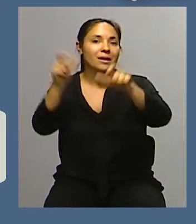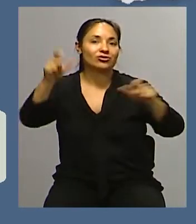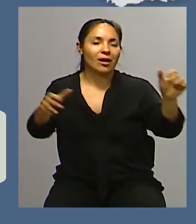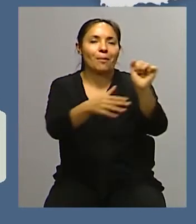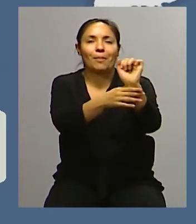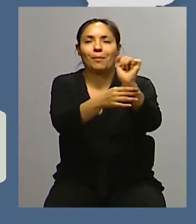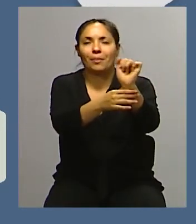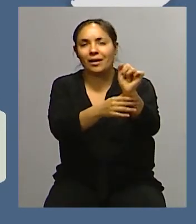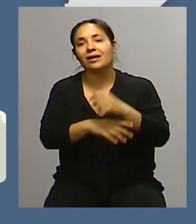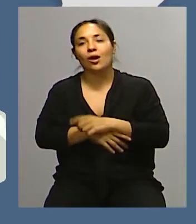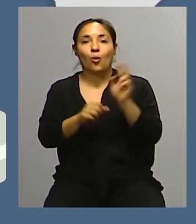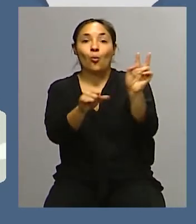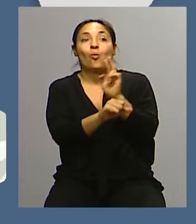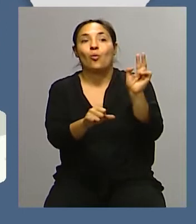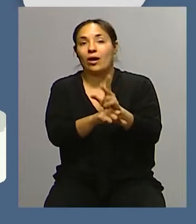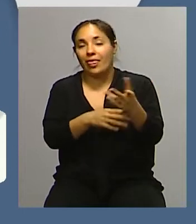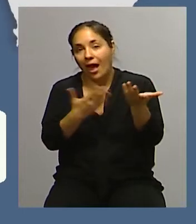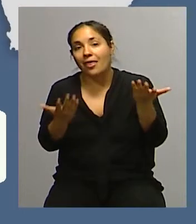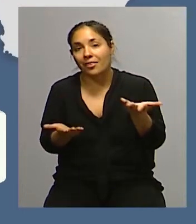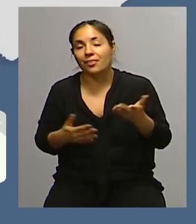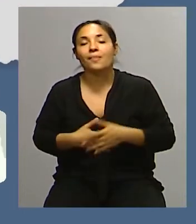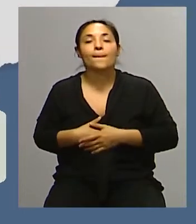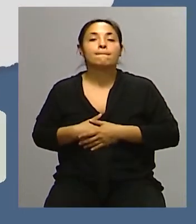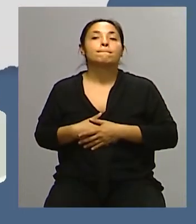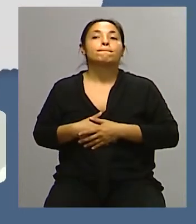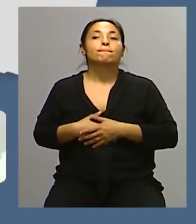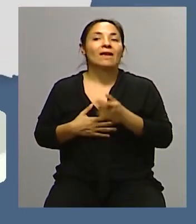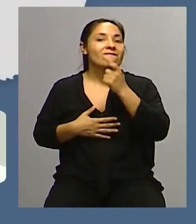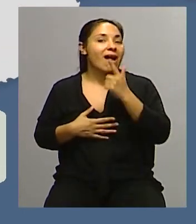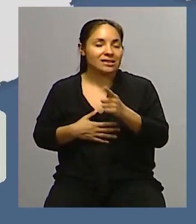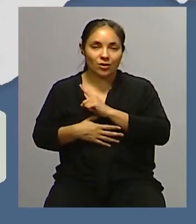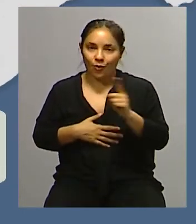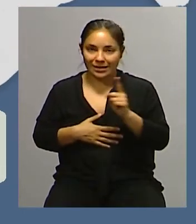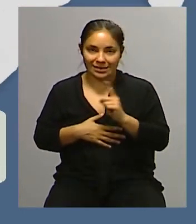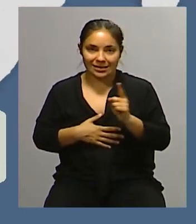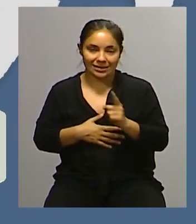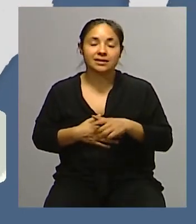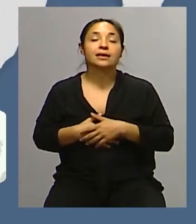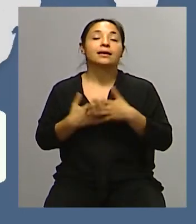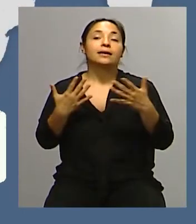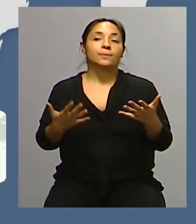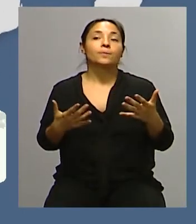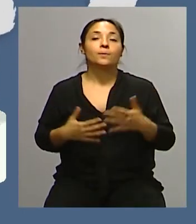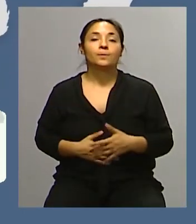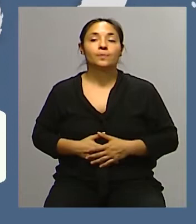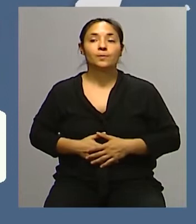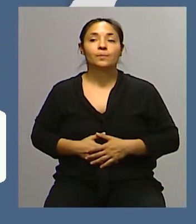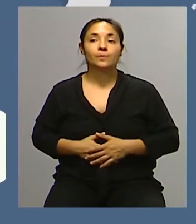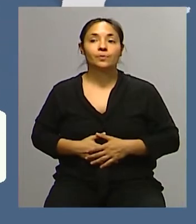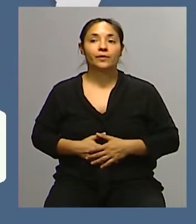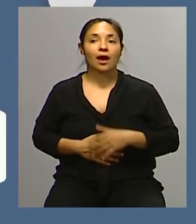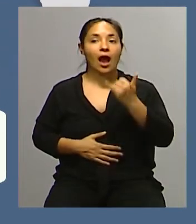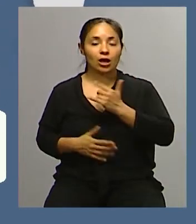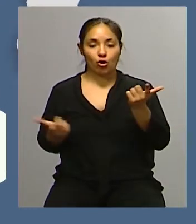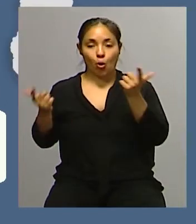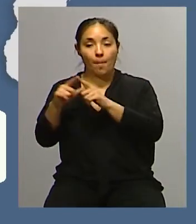que deben preservarse la seguridad. Entonces, no es fácil. Entonces, generalmente hay una contracumbre que se